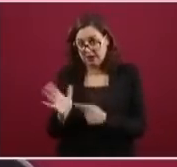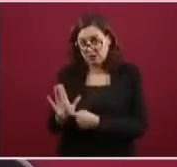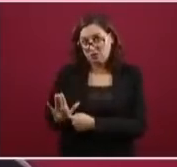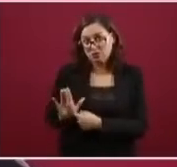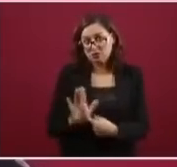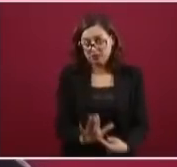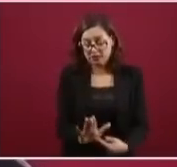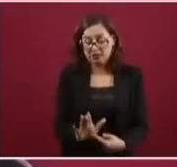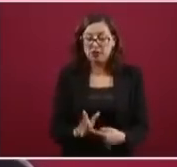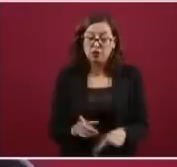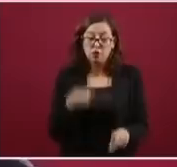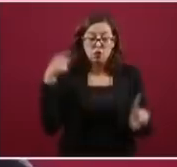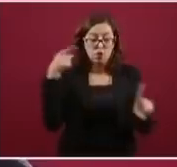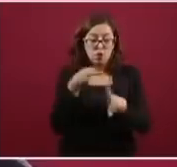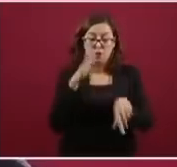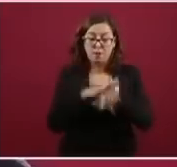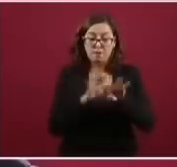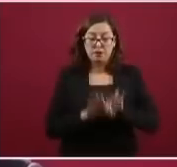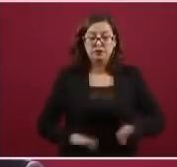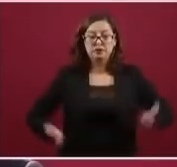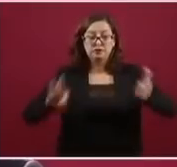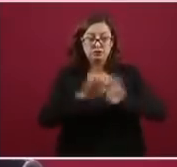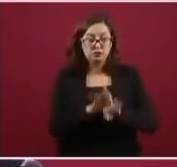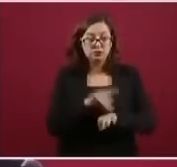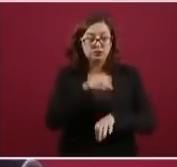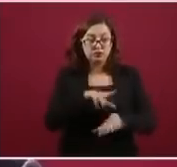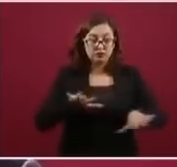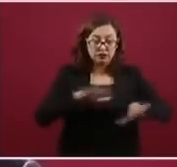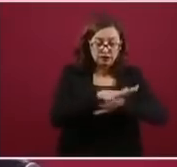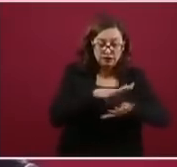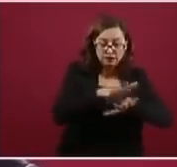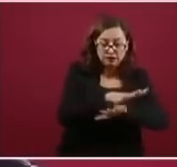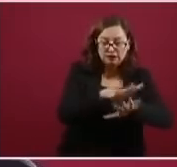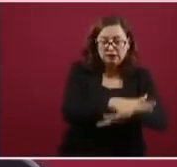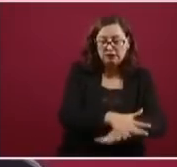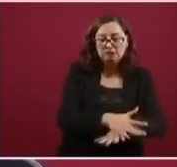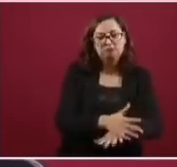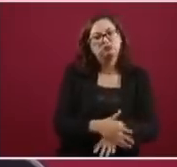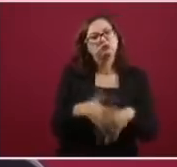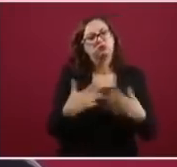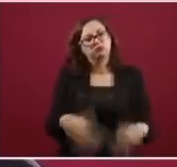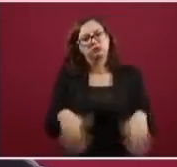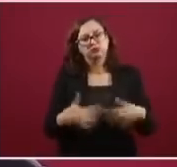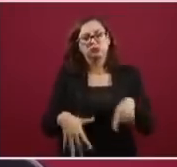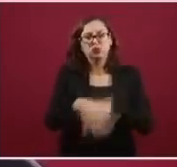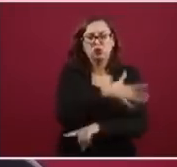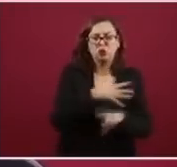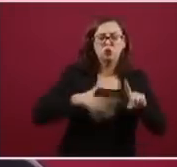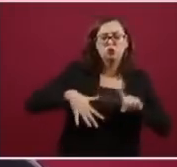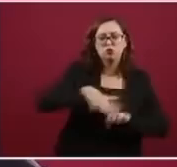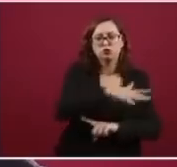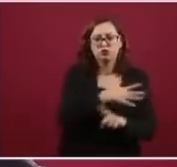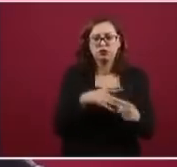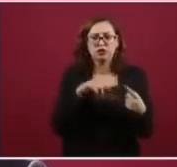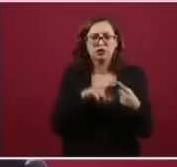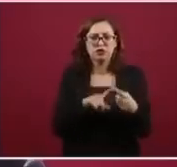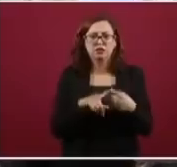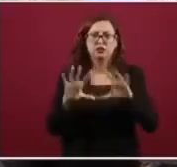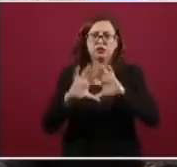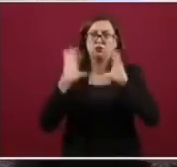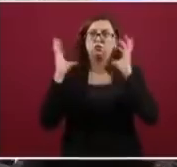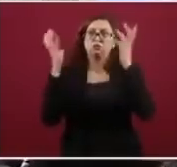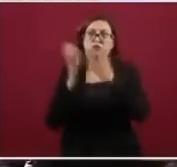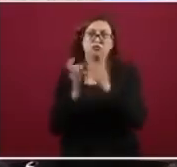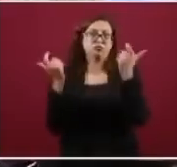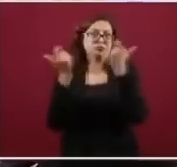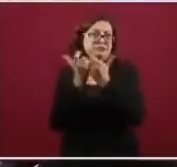está explícitamente abordada en los criterios generales y es de particular relevancia en un contexto de aceleración global y